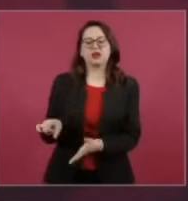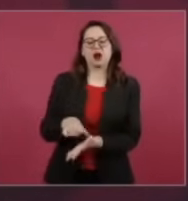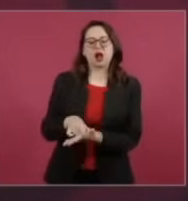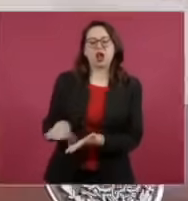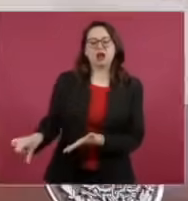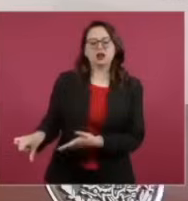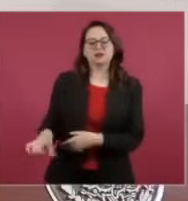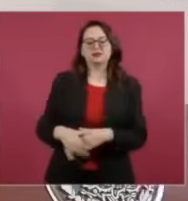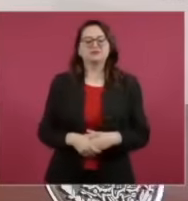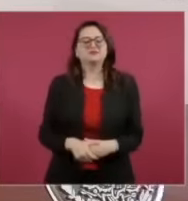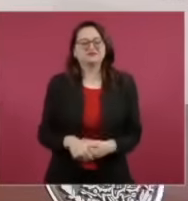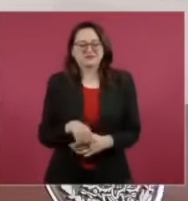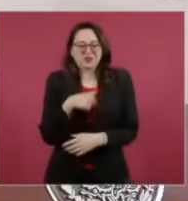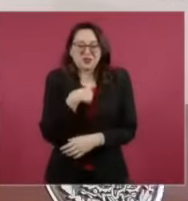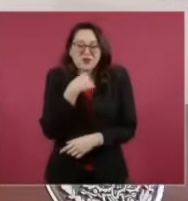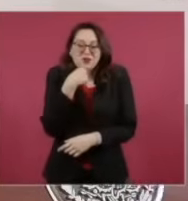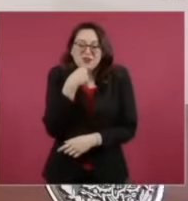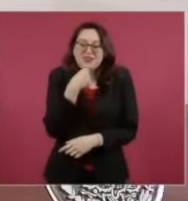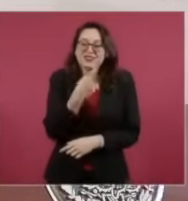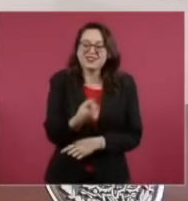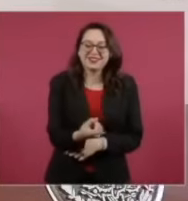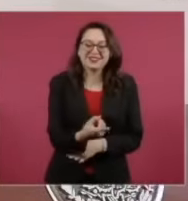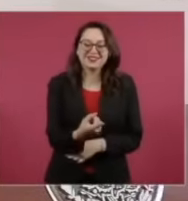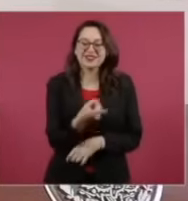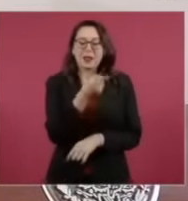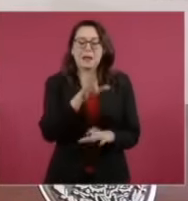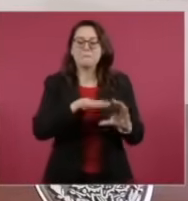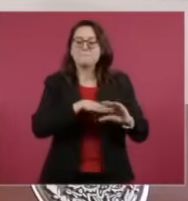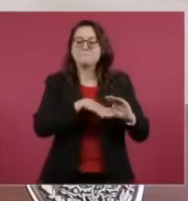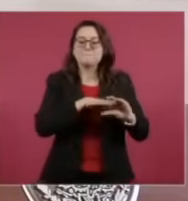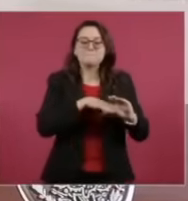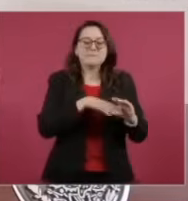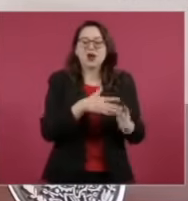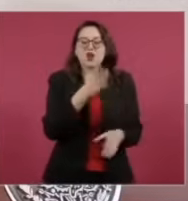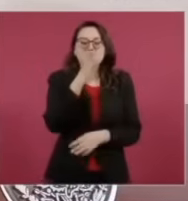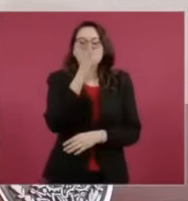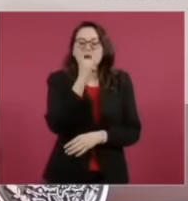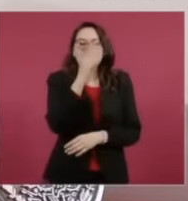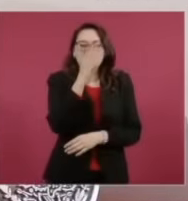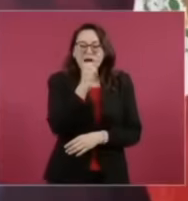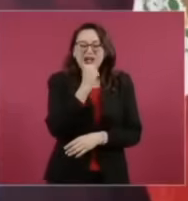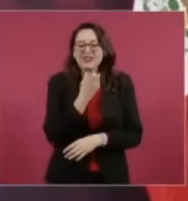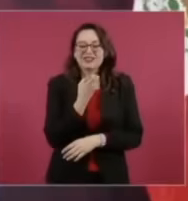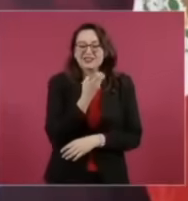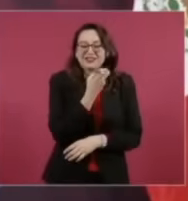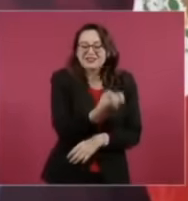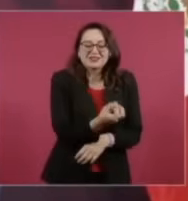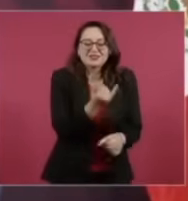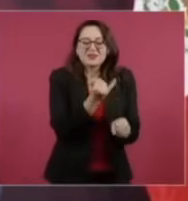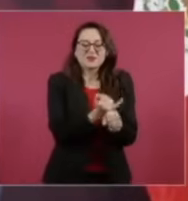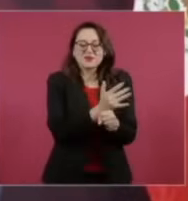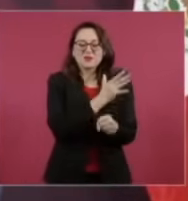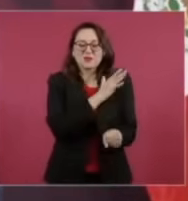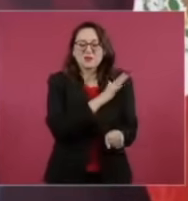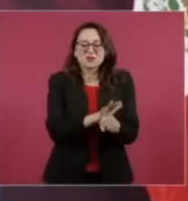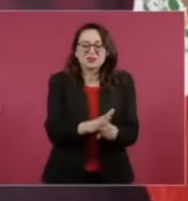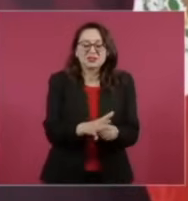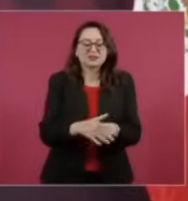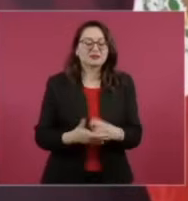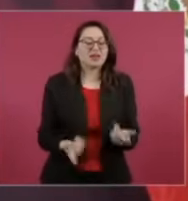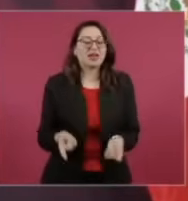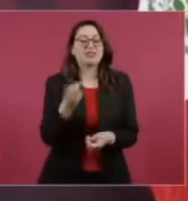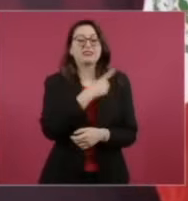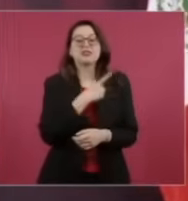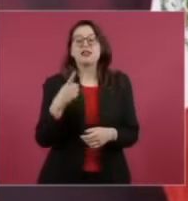cualquier iniciativa en ese sentido se iba a convertir en letra muerta si no se atendían